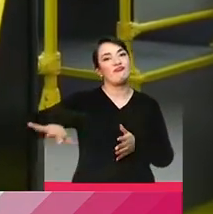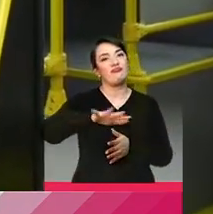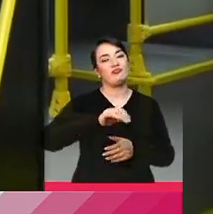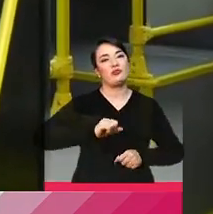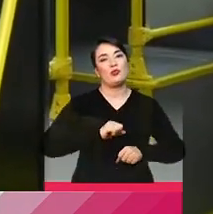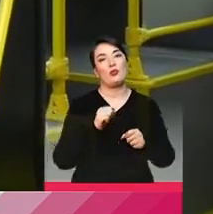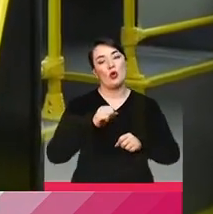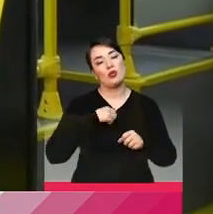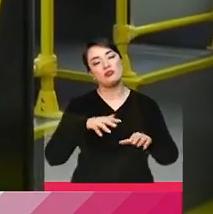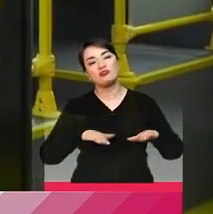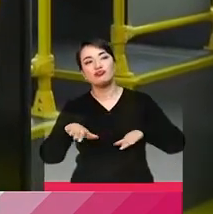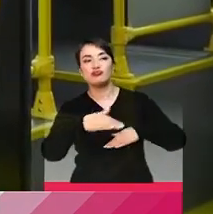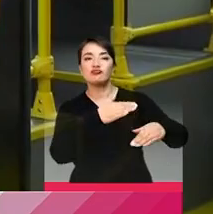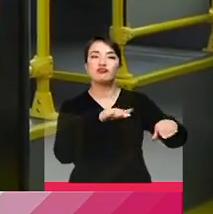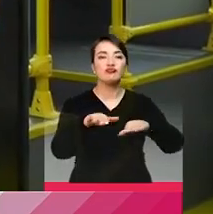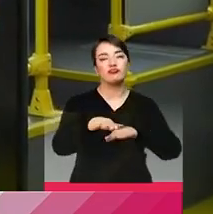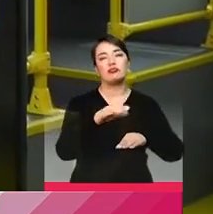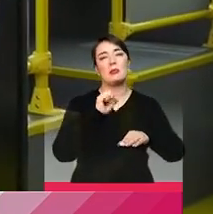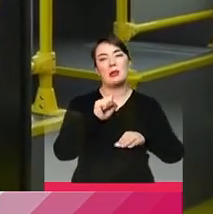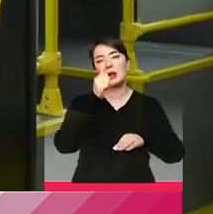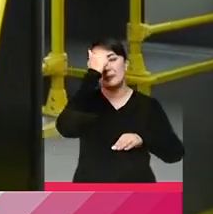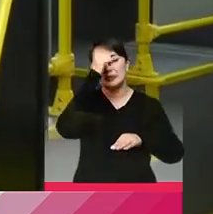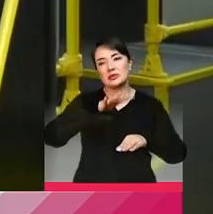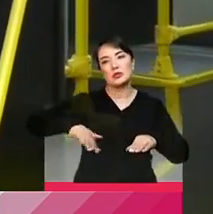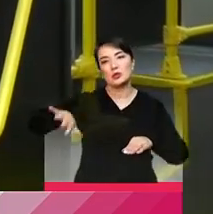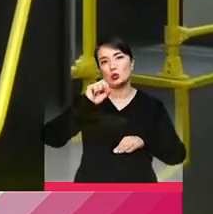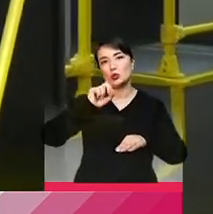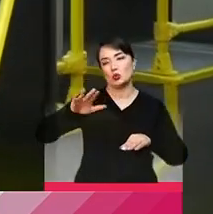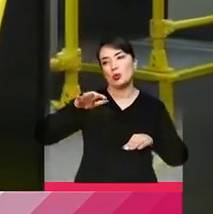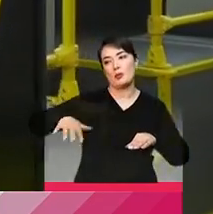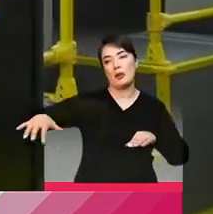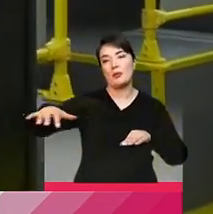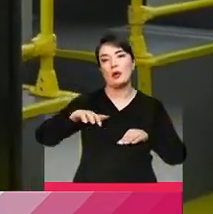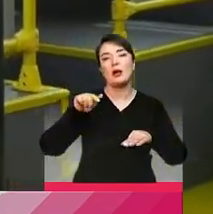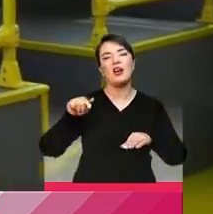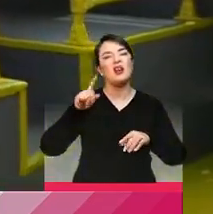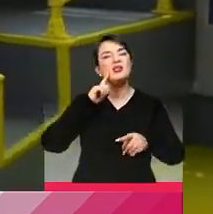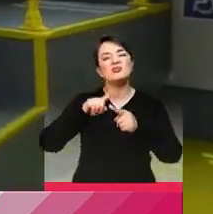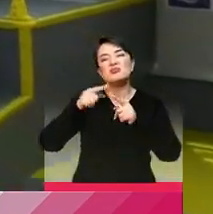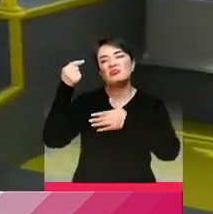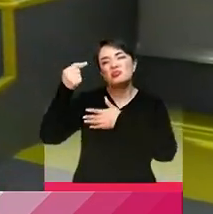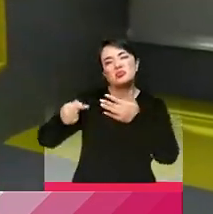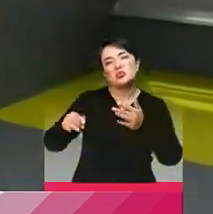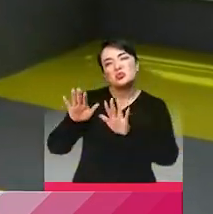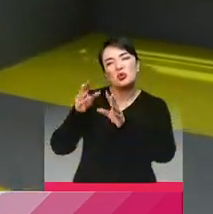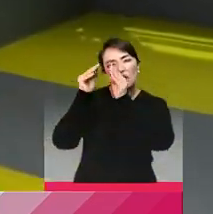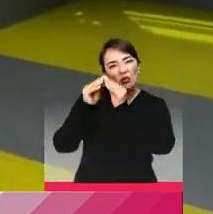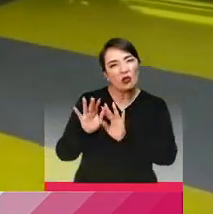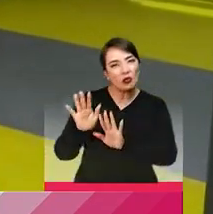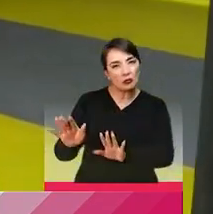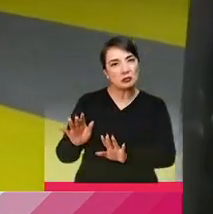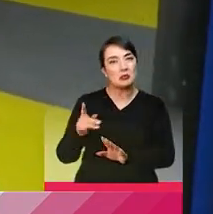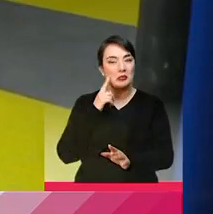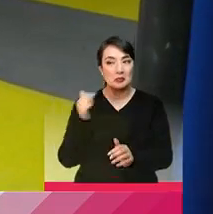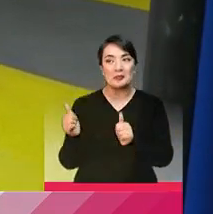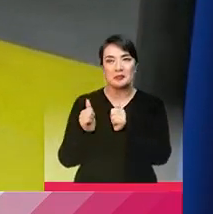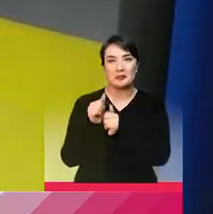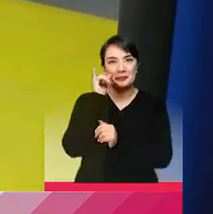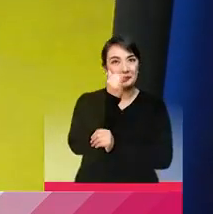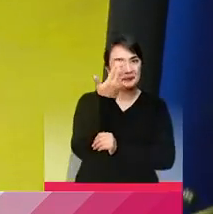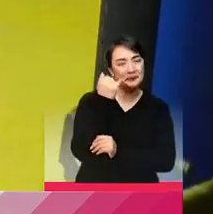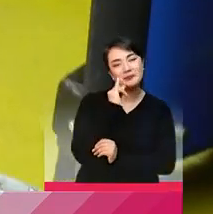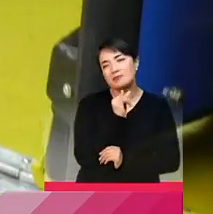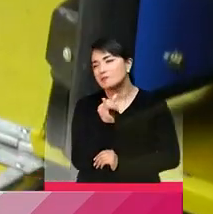Son precisamente, principalmente en el sur de la capital del país. Tienen características especiales que con la compañía de nuestro camarógrafo Amiston se las vamos a